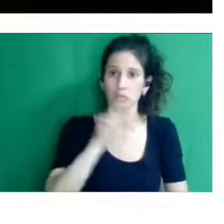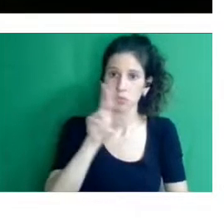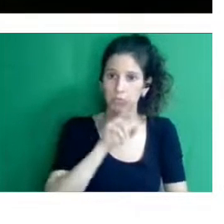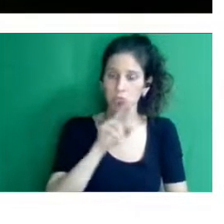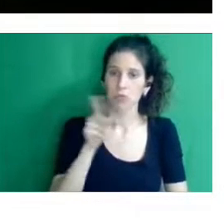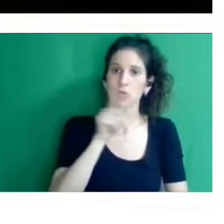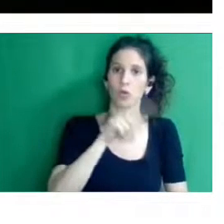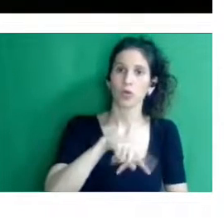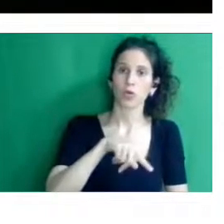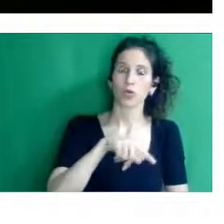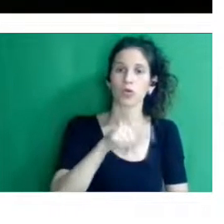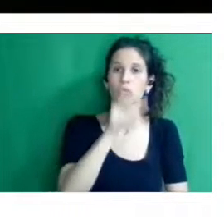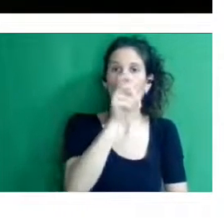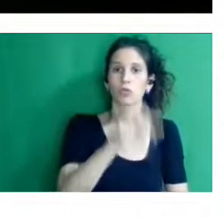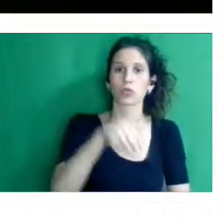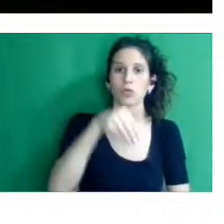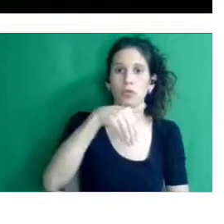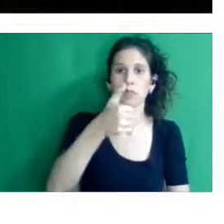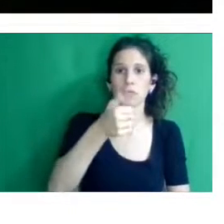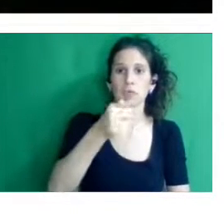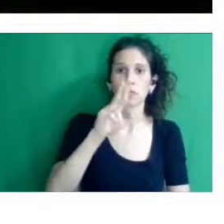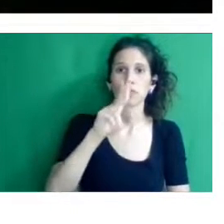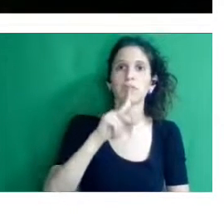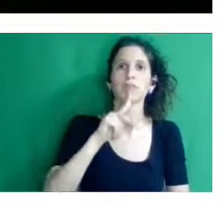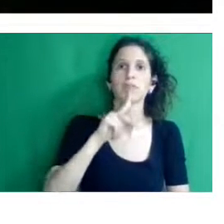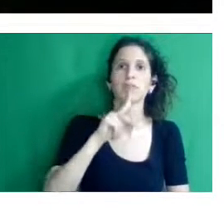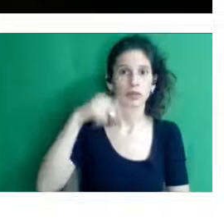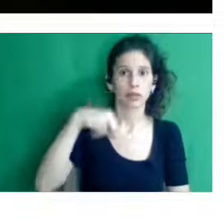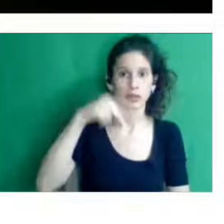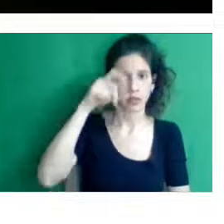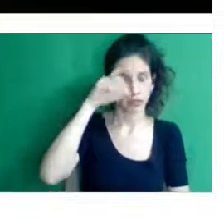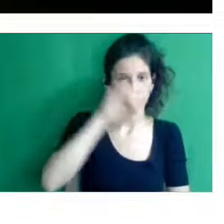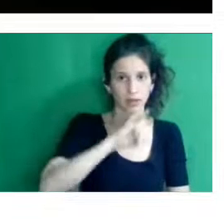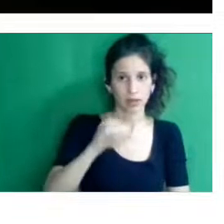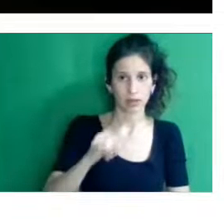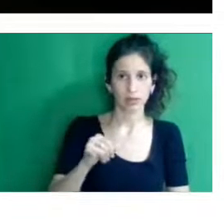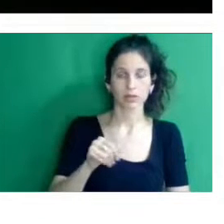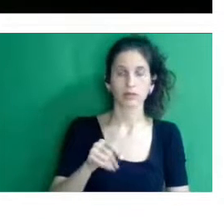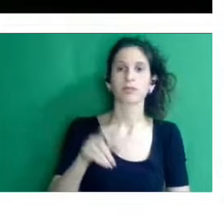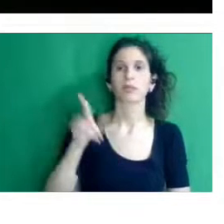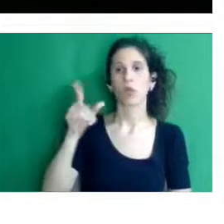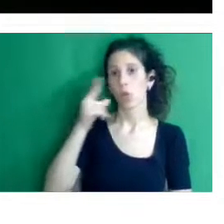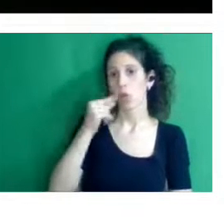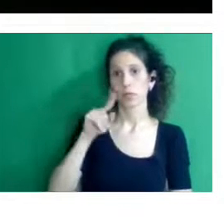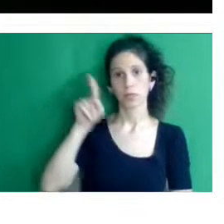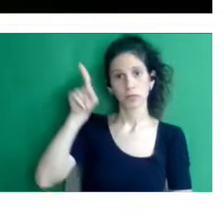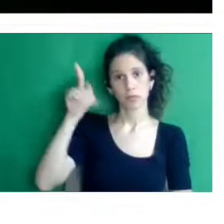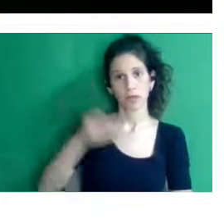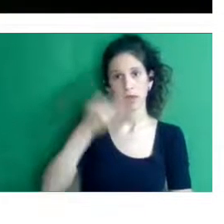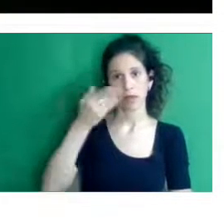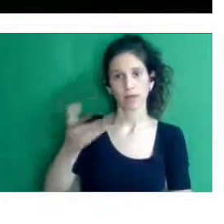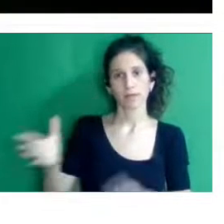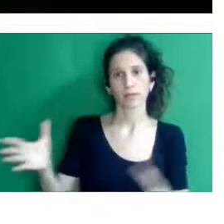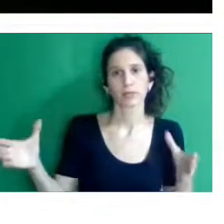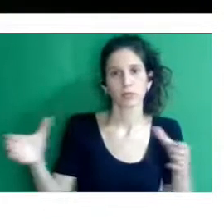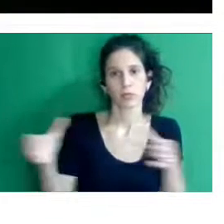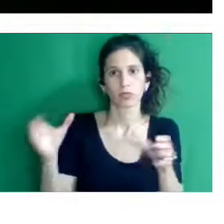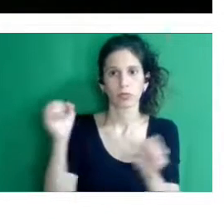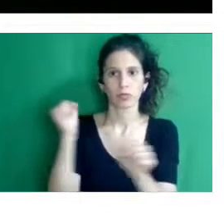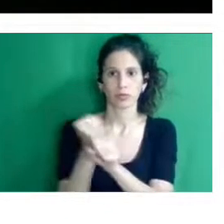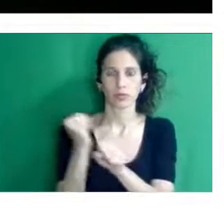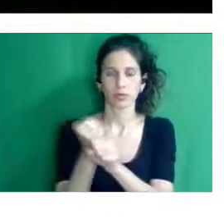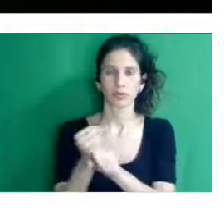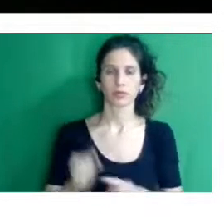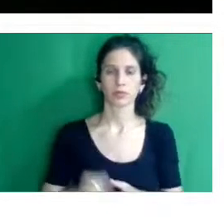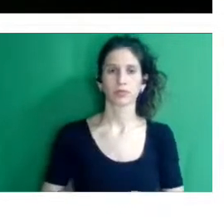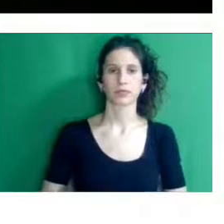la arquitecta Claudia Sánchez y quienes exponen. Las etapas desarrolladas para la